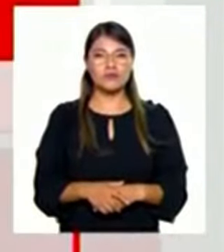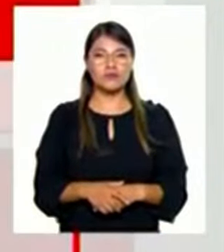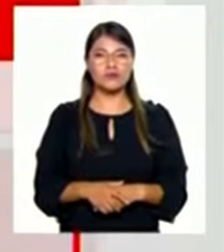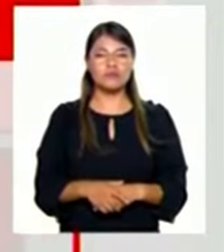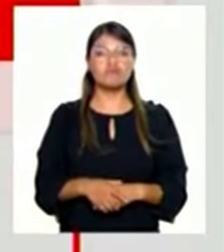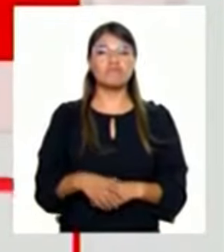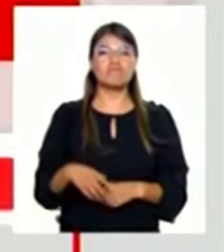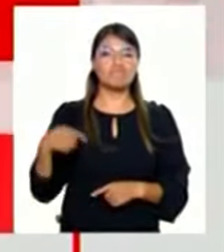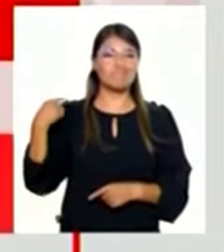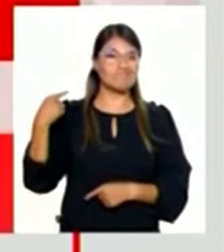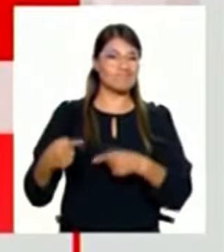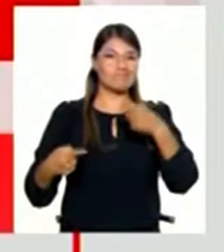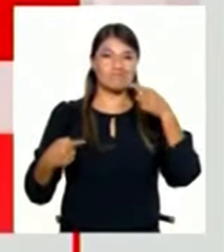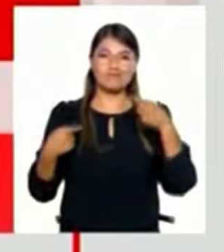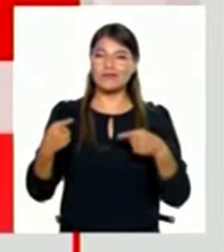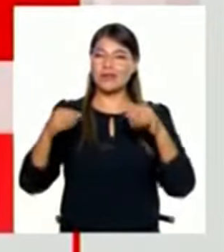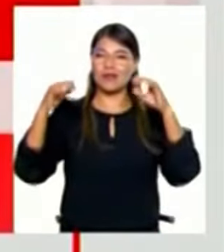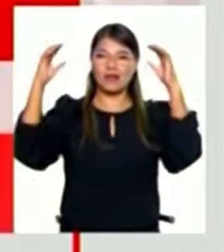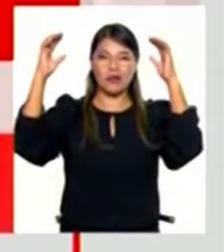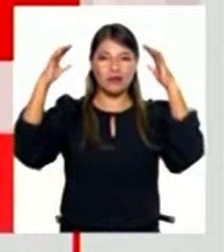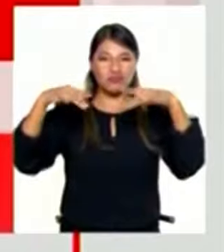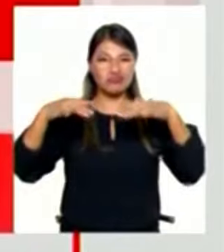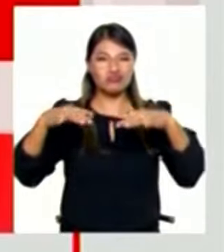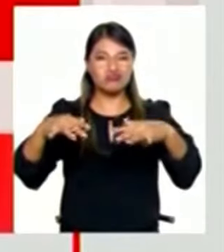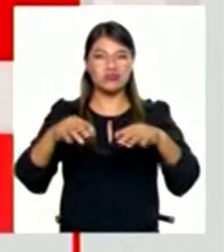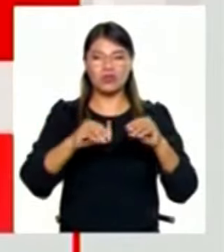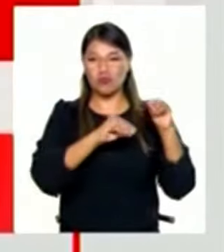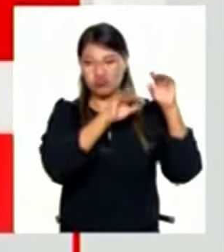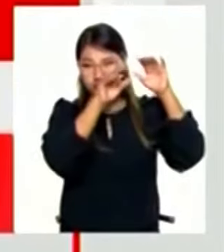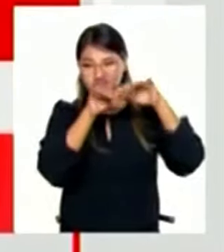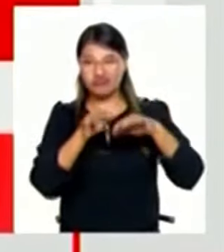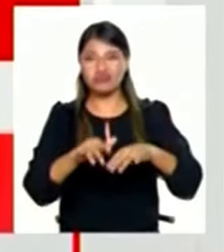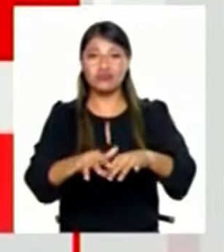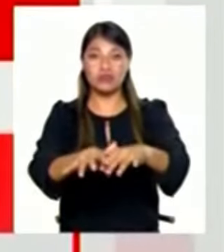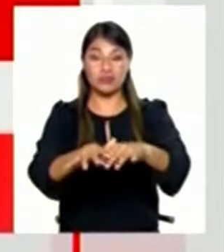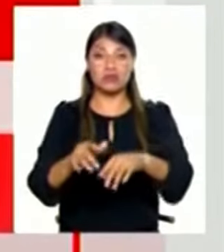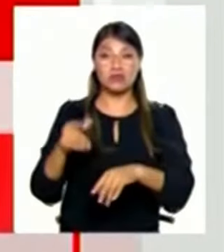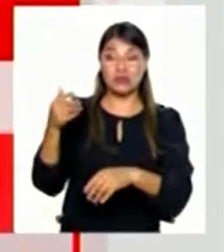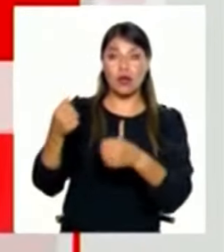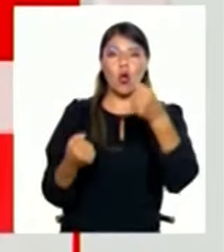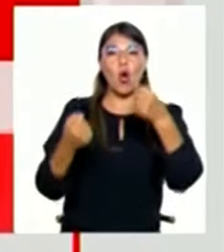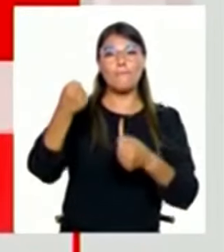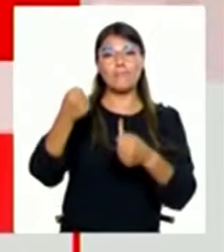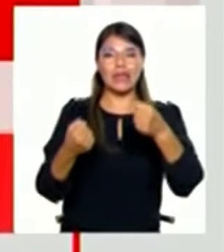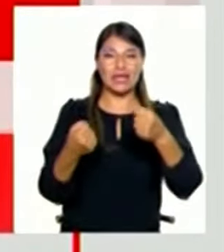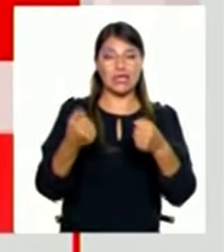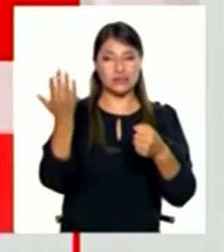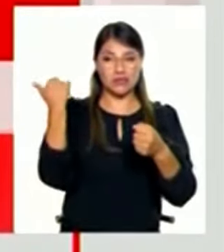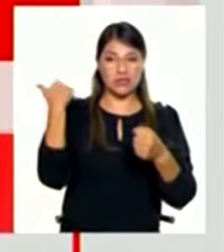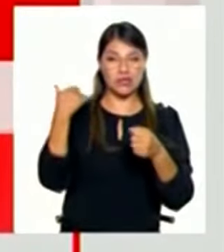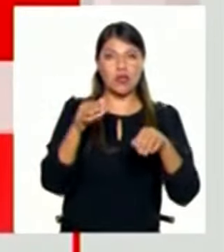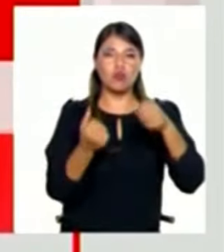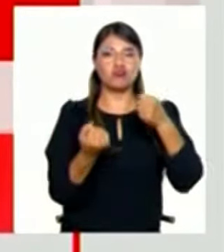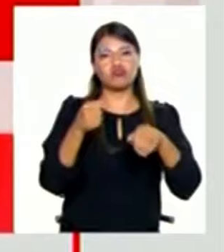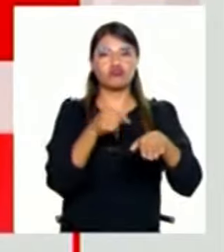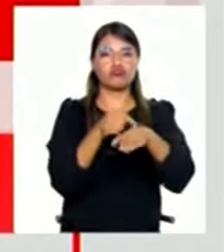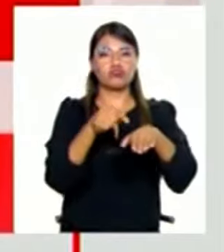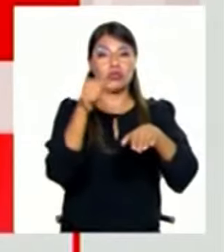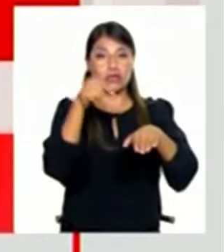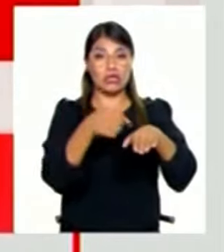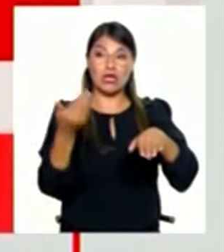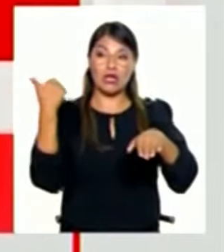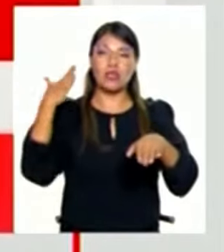las lluvias y huaicos en la región Junín siguen ocasionando estragos. El conductor de una camioneta perteneciente a una empresa